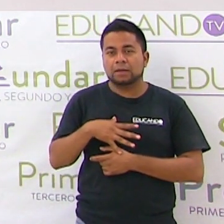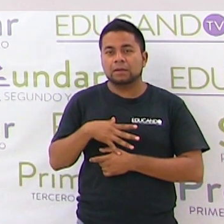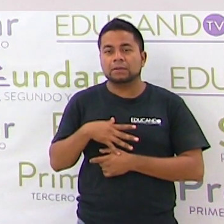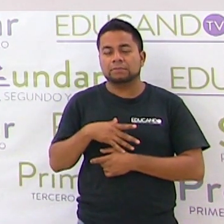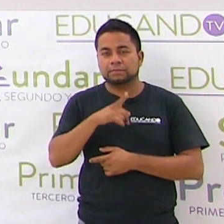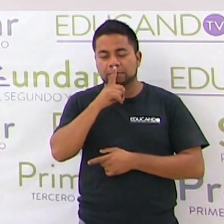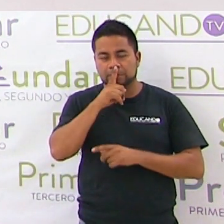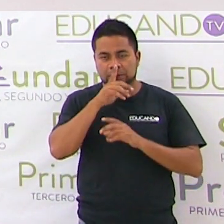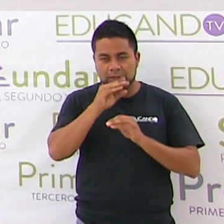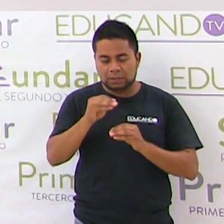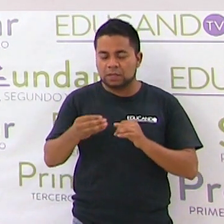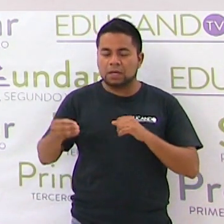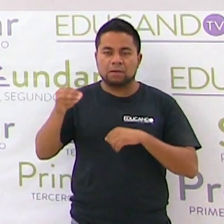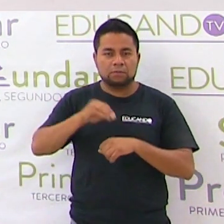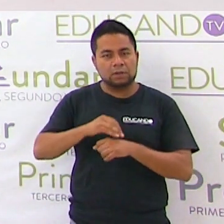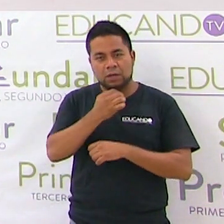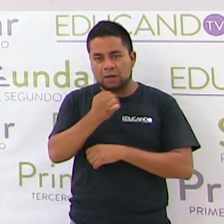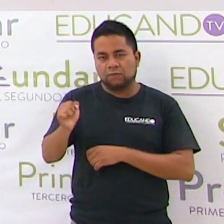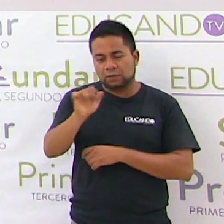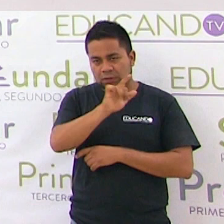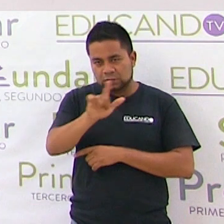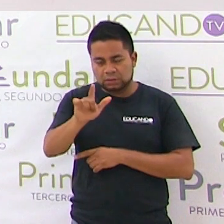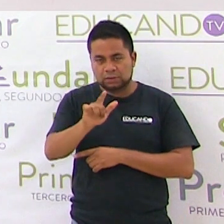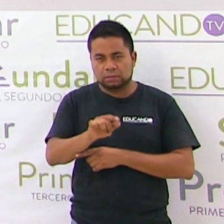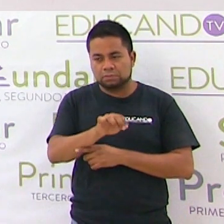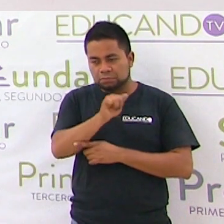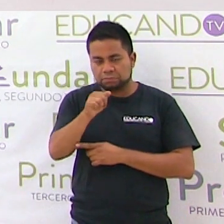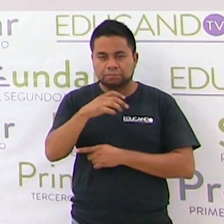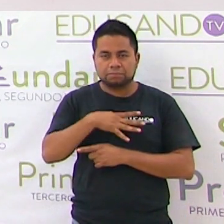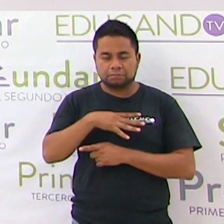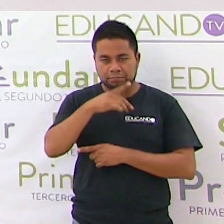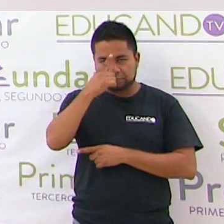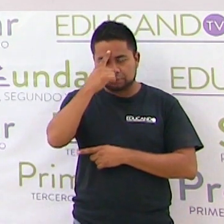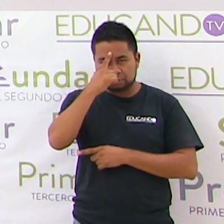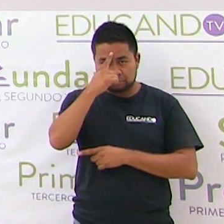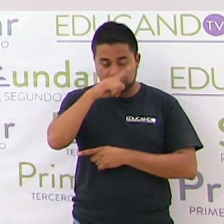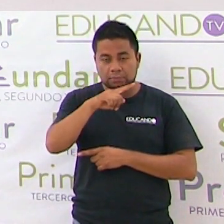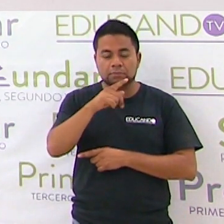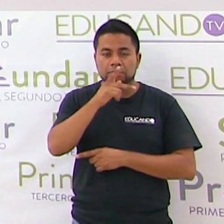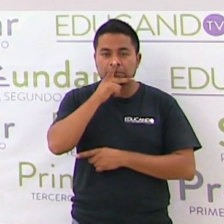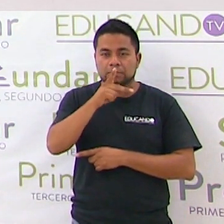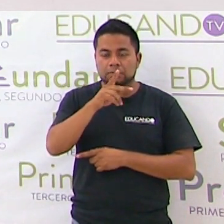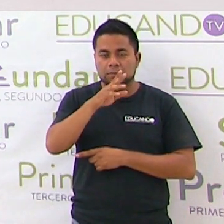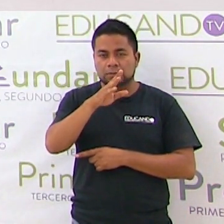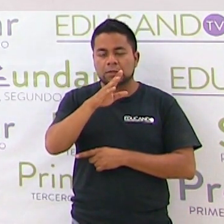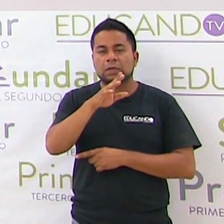que ir con 2 L's. ¿En dónde más se utilizó callada? La niña.